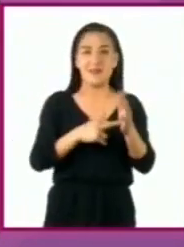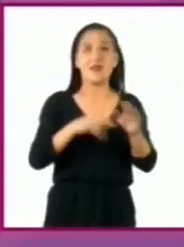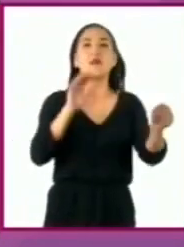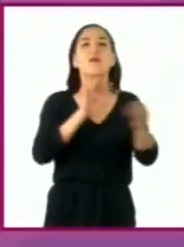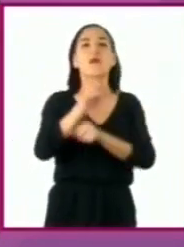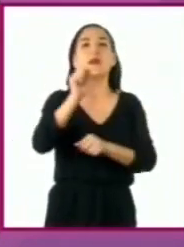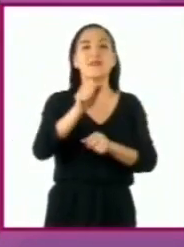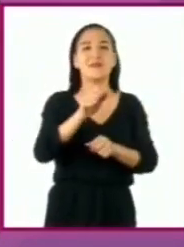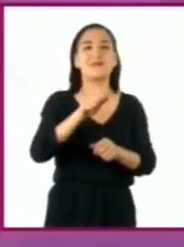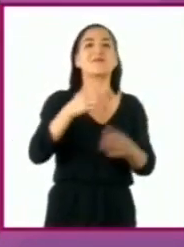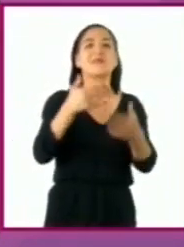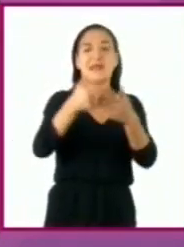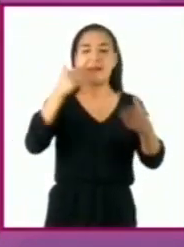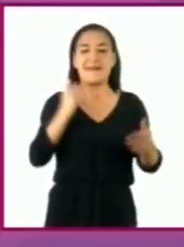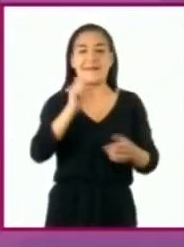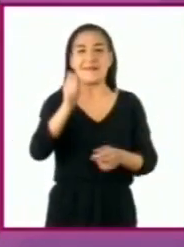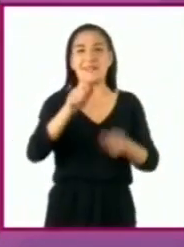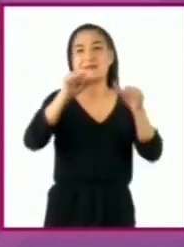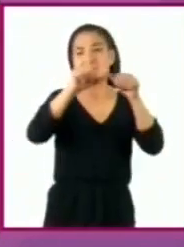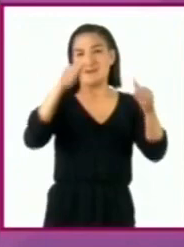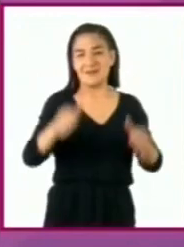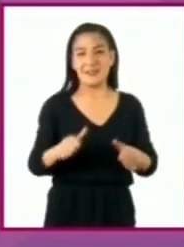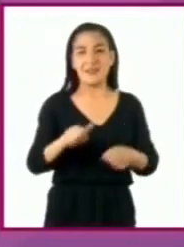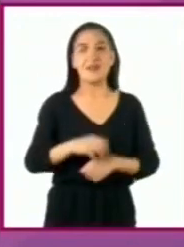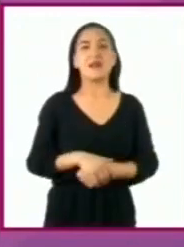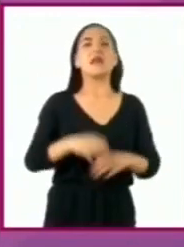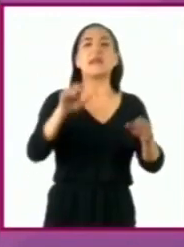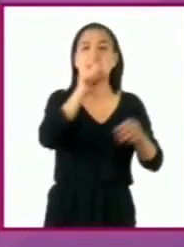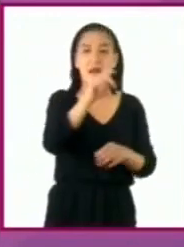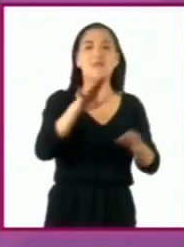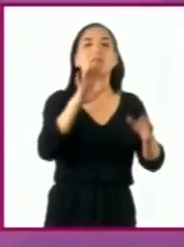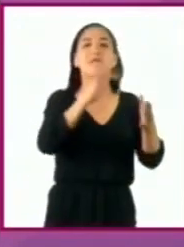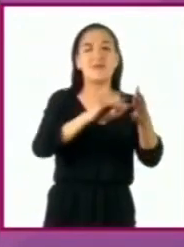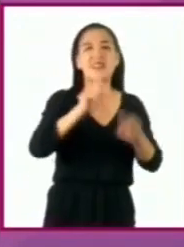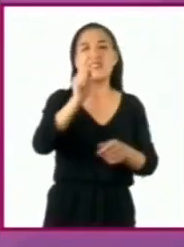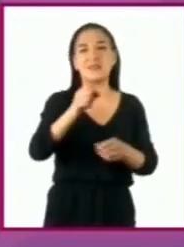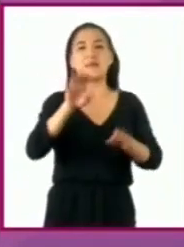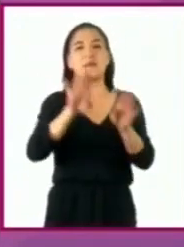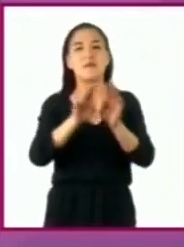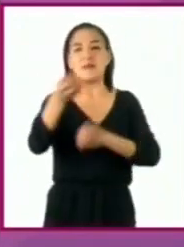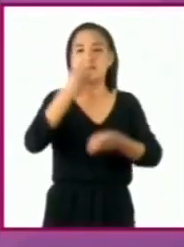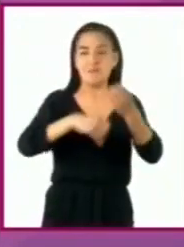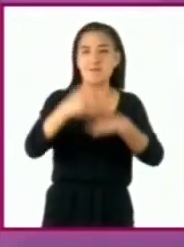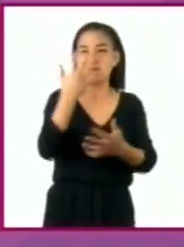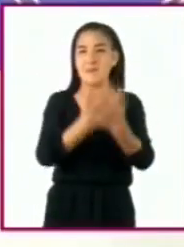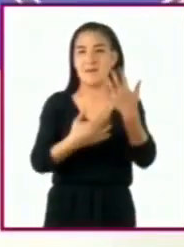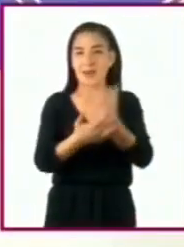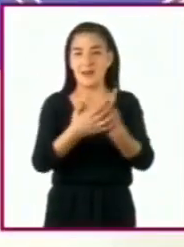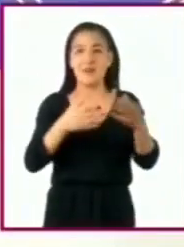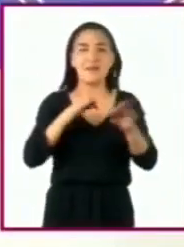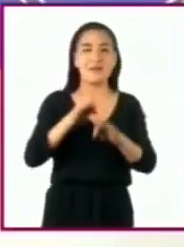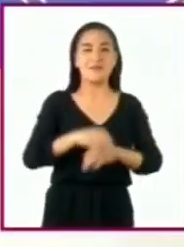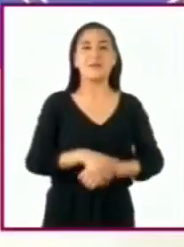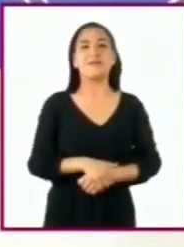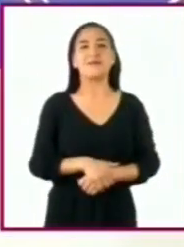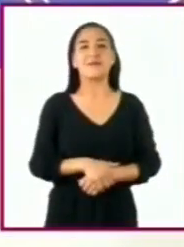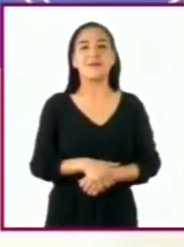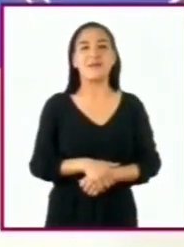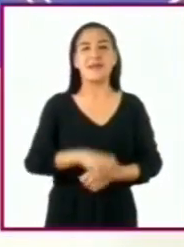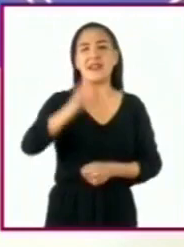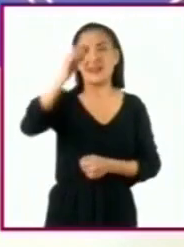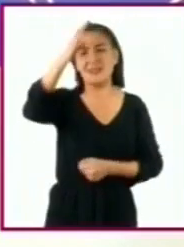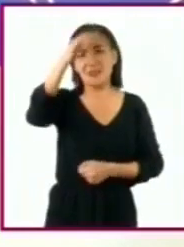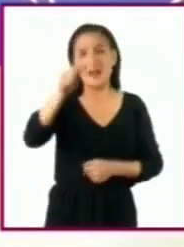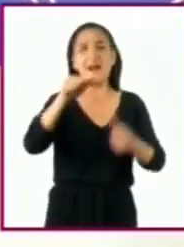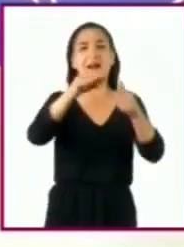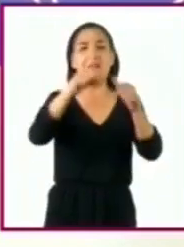la antítesis del arte. Abarcaba también a los oficios manuales. El concepto de arte